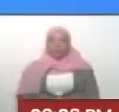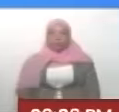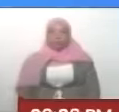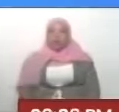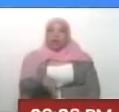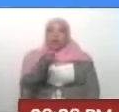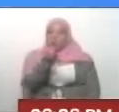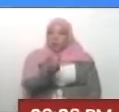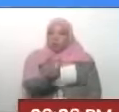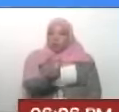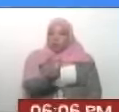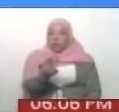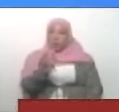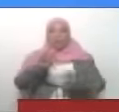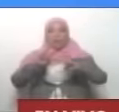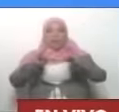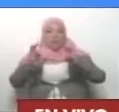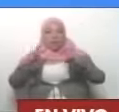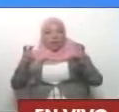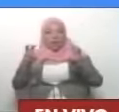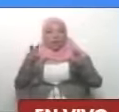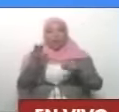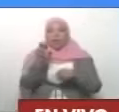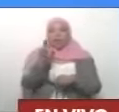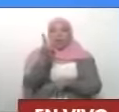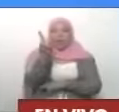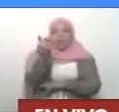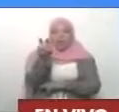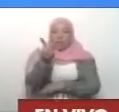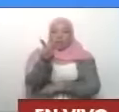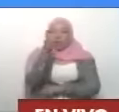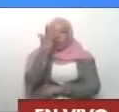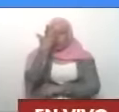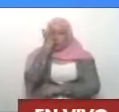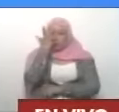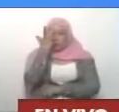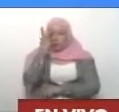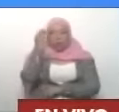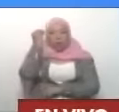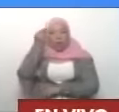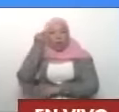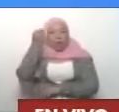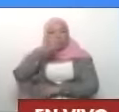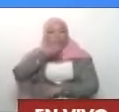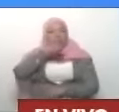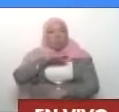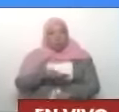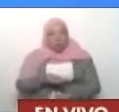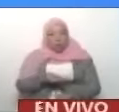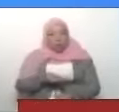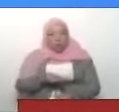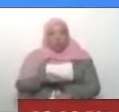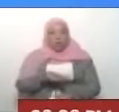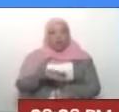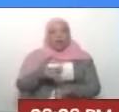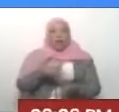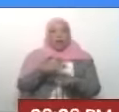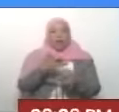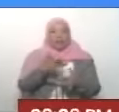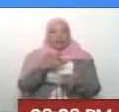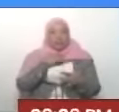el viernes 2 de febrero yo hice un análisis histórico, bueno, que generó roncha